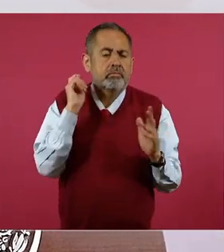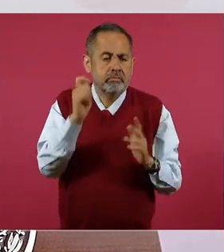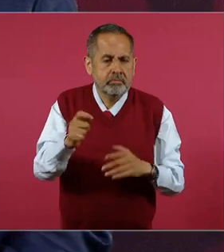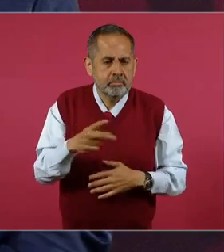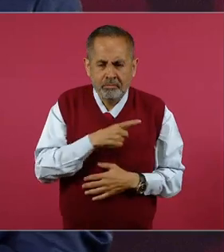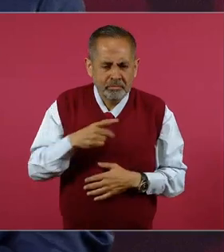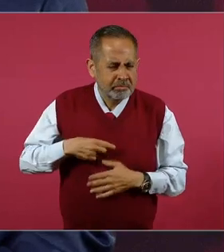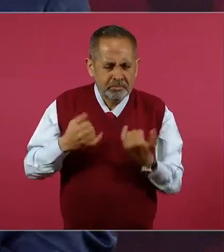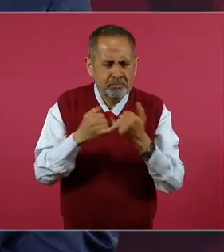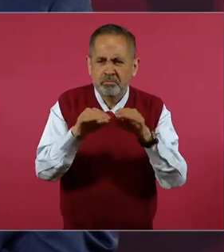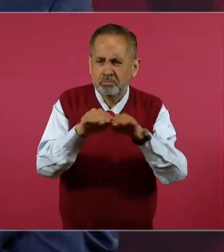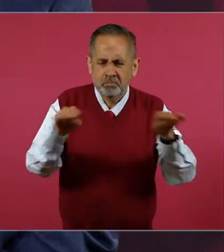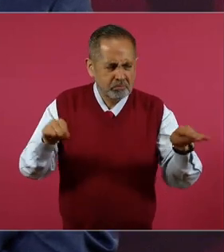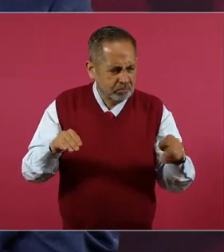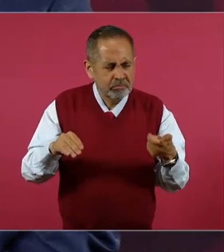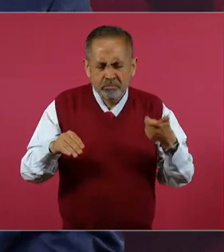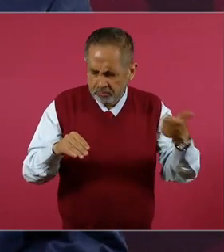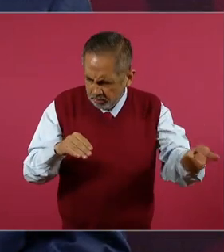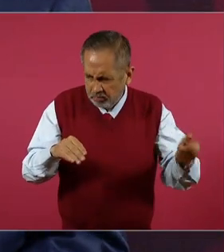tiene que